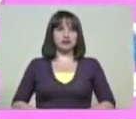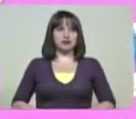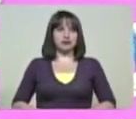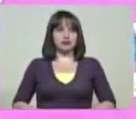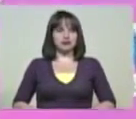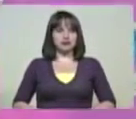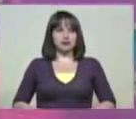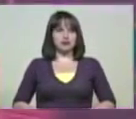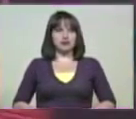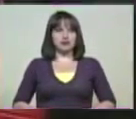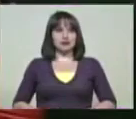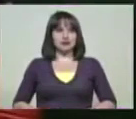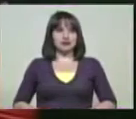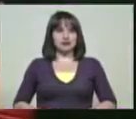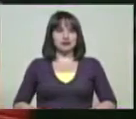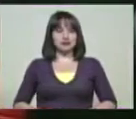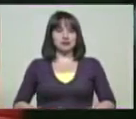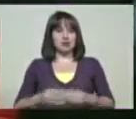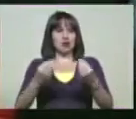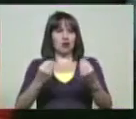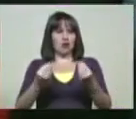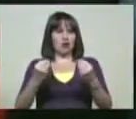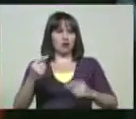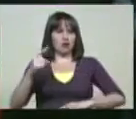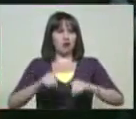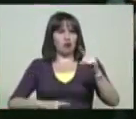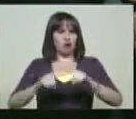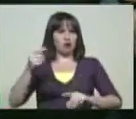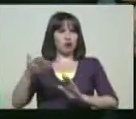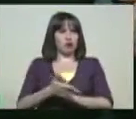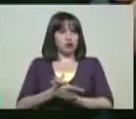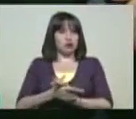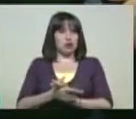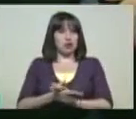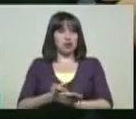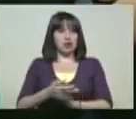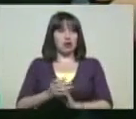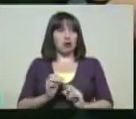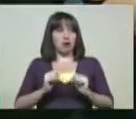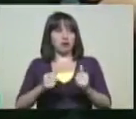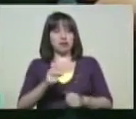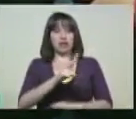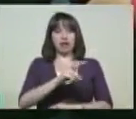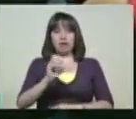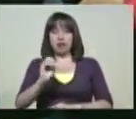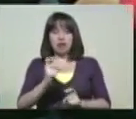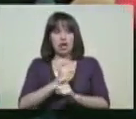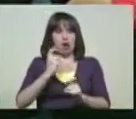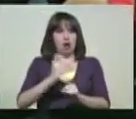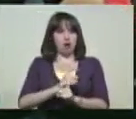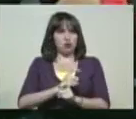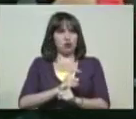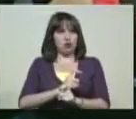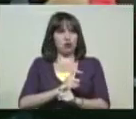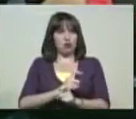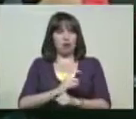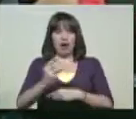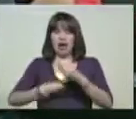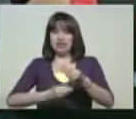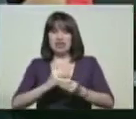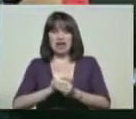producto yo aspiro que a partir del 20 de agosto se produzcan grandes cambios